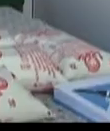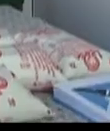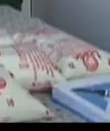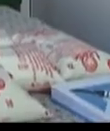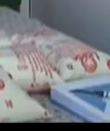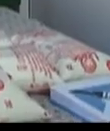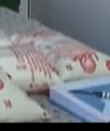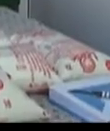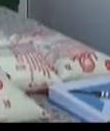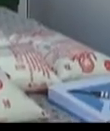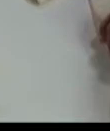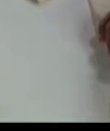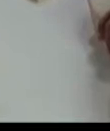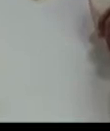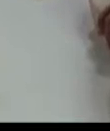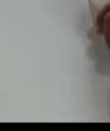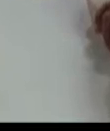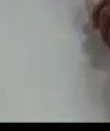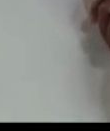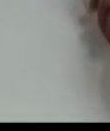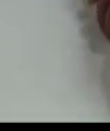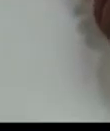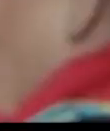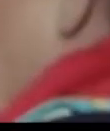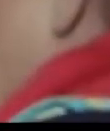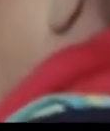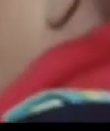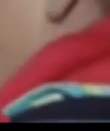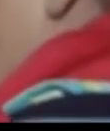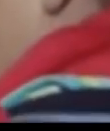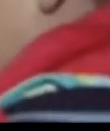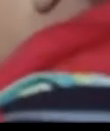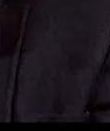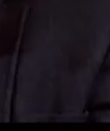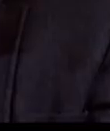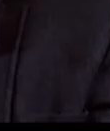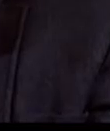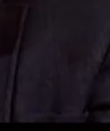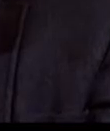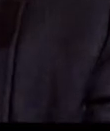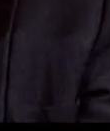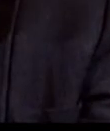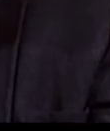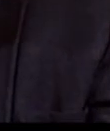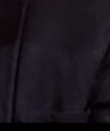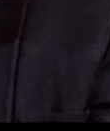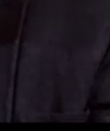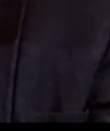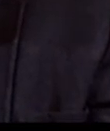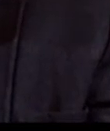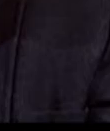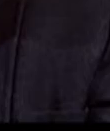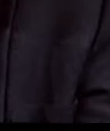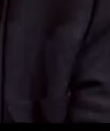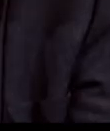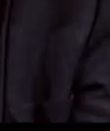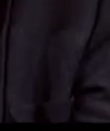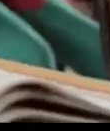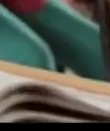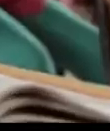generación de políticas económicas y sociales encaminadas a contrarrestarlas. Rolando Cordera Campos, coordinador del